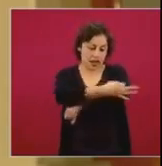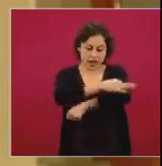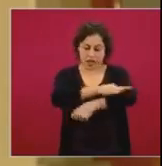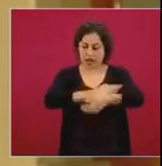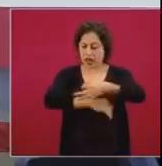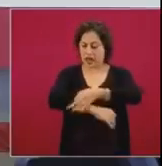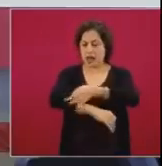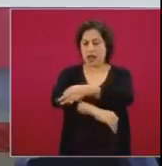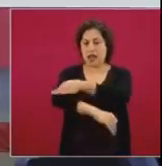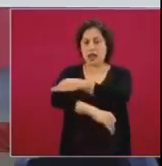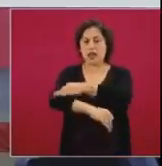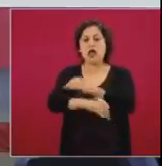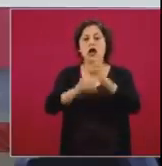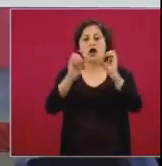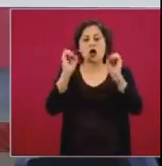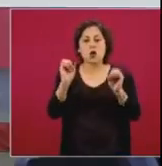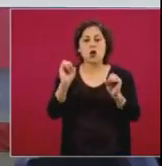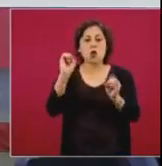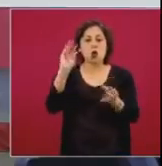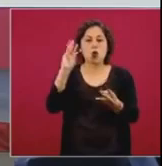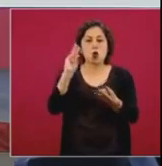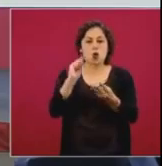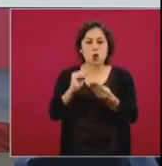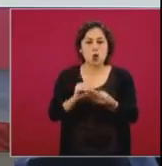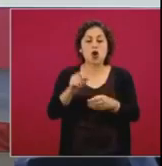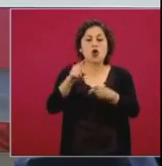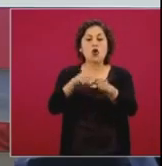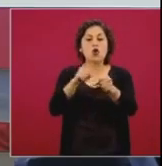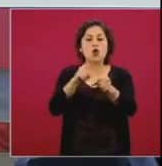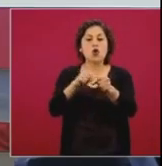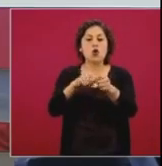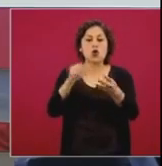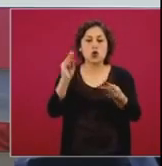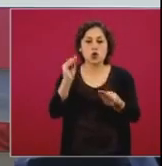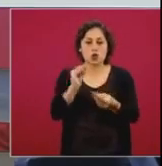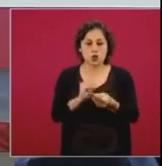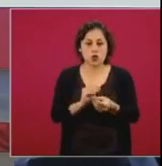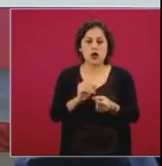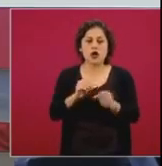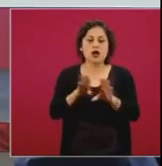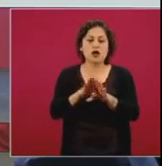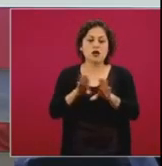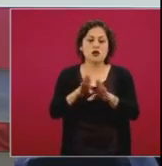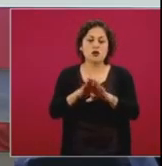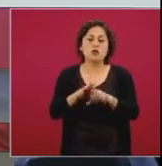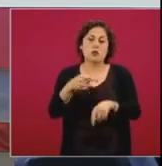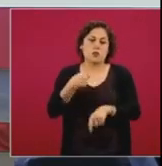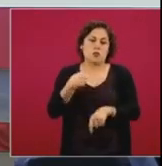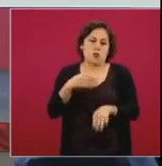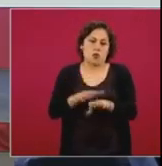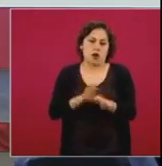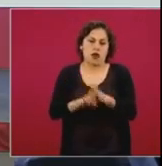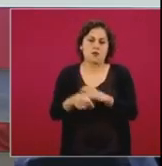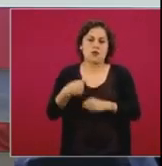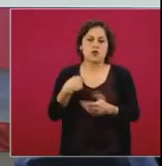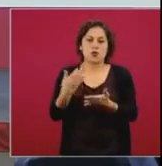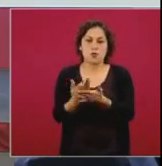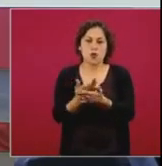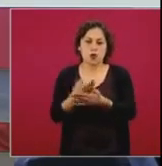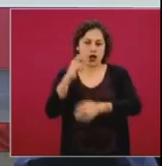disminución de la coloración, nosotros lo denominamos hipopigmentadas. Se ven por abajo de nuestra coloración habitual, yo soy morena, se vería una mancha